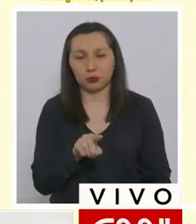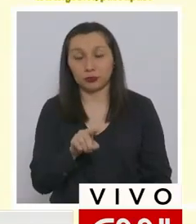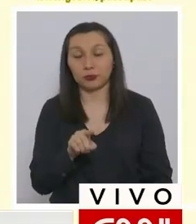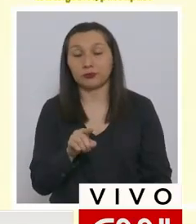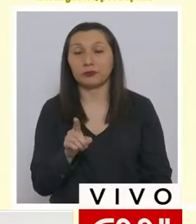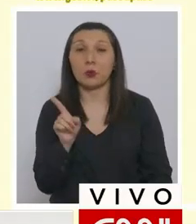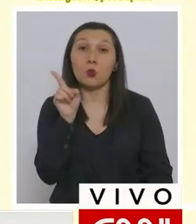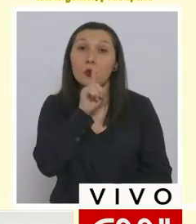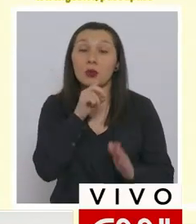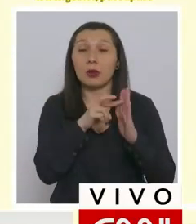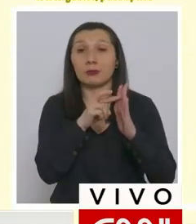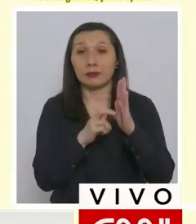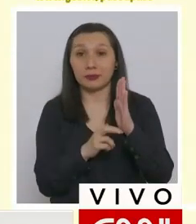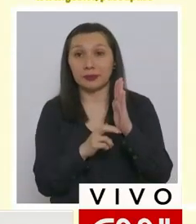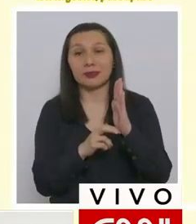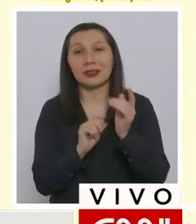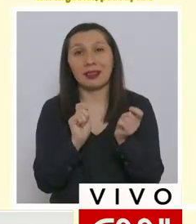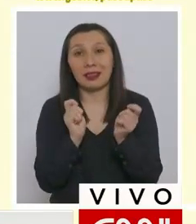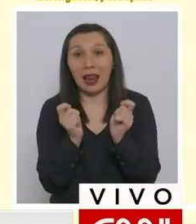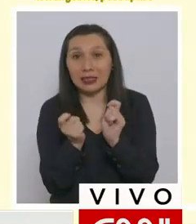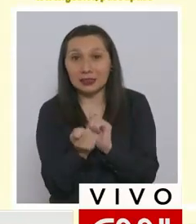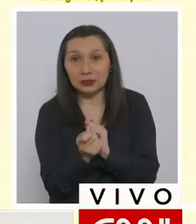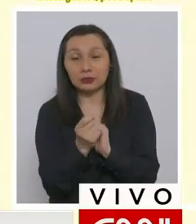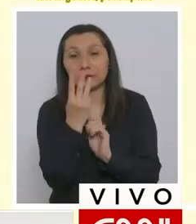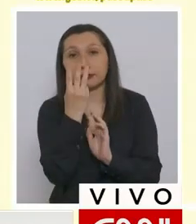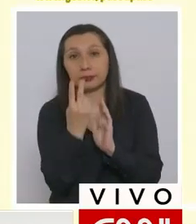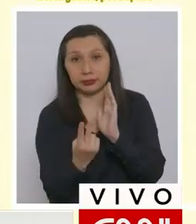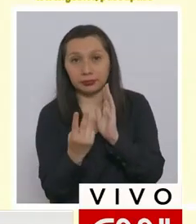Valparaíso, la comuna de El Quisco.